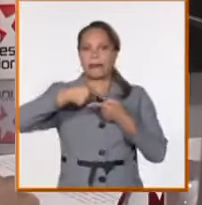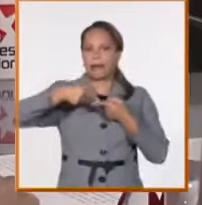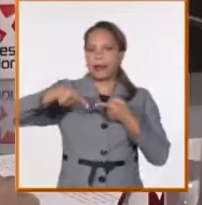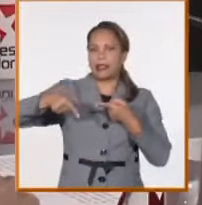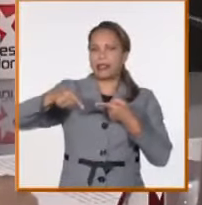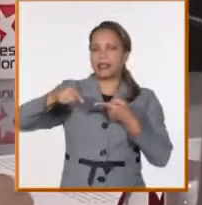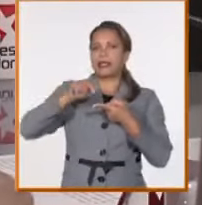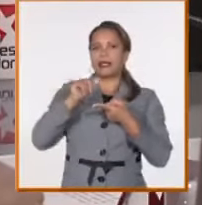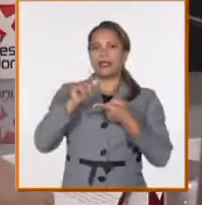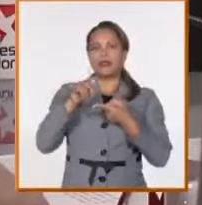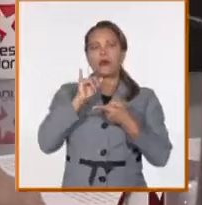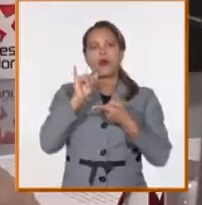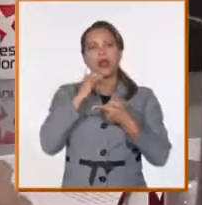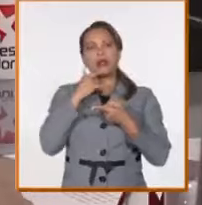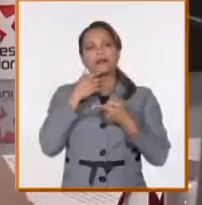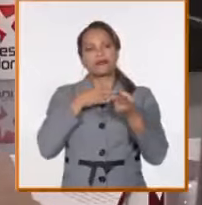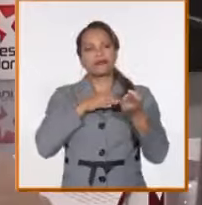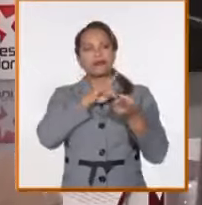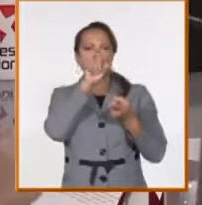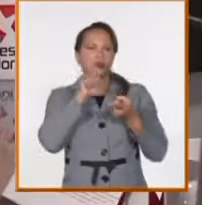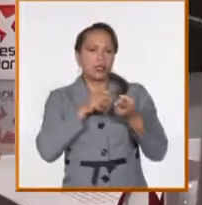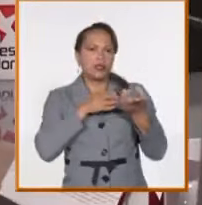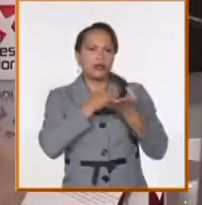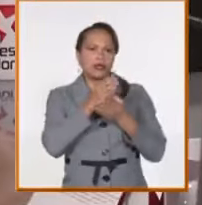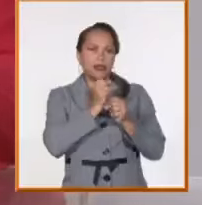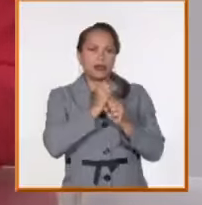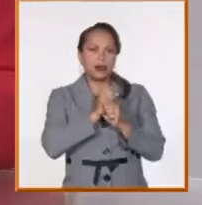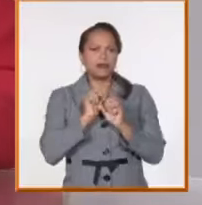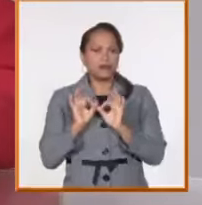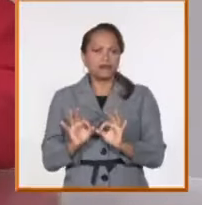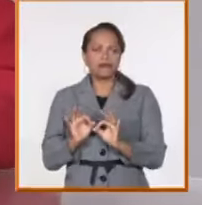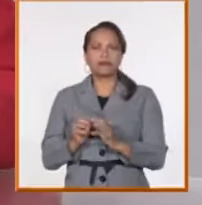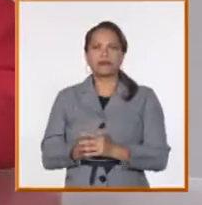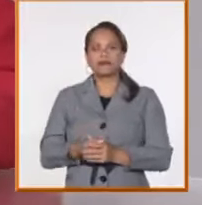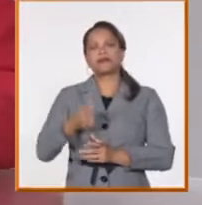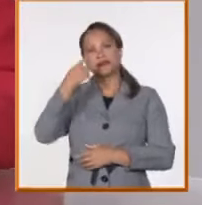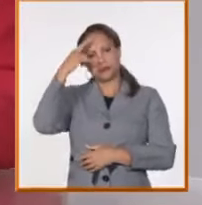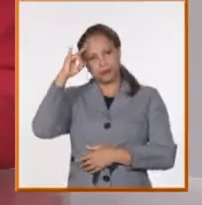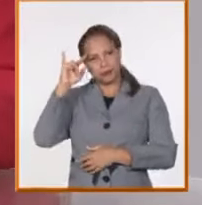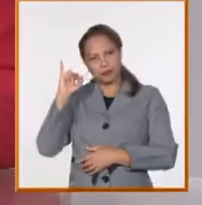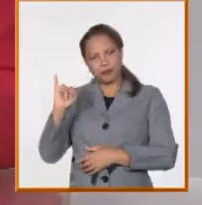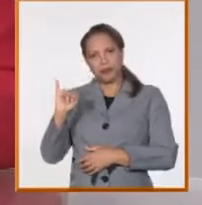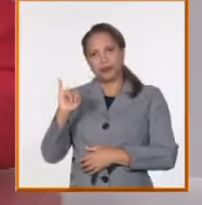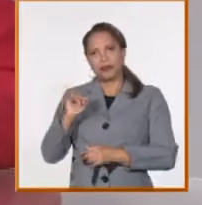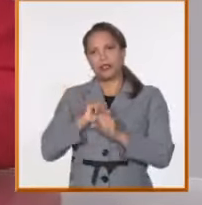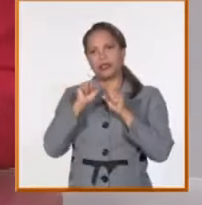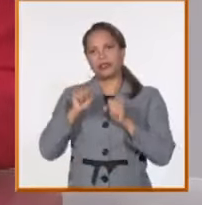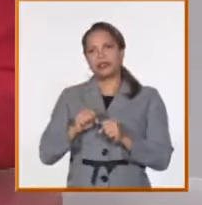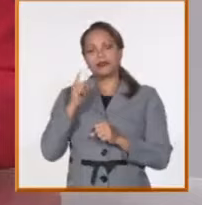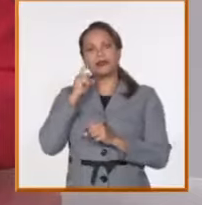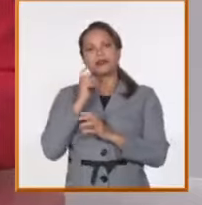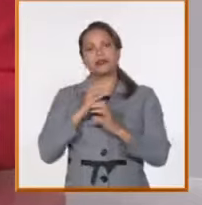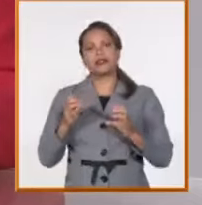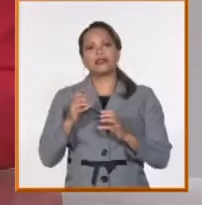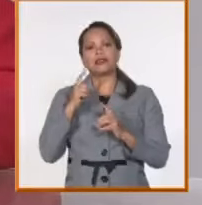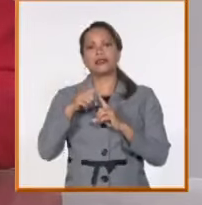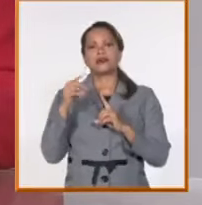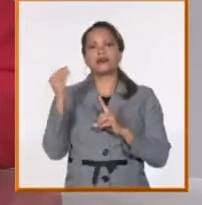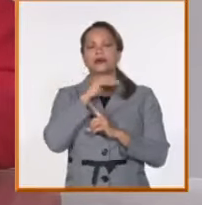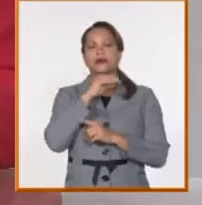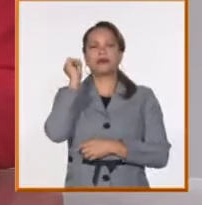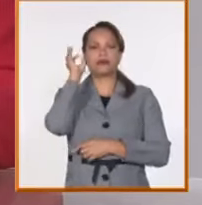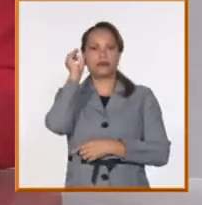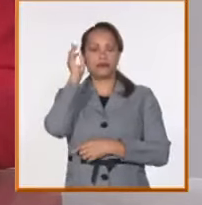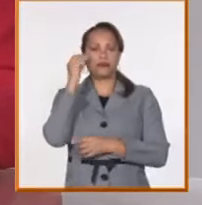cosas se sigue trabajando en eso en esos temas Sí sí el sistema de gestión de ciencia tecnología e Innovación de nuestro grupo